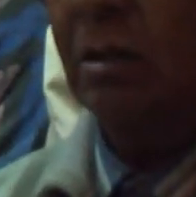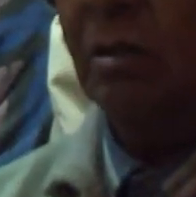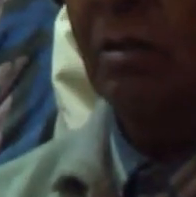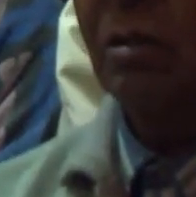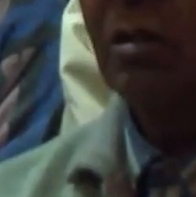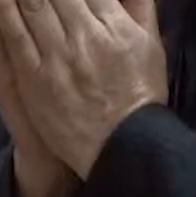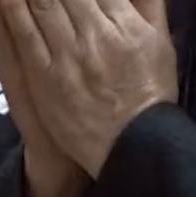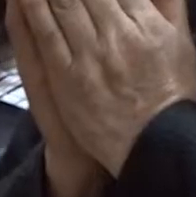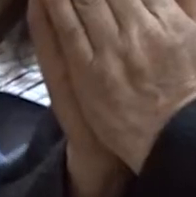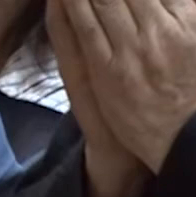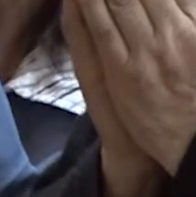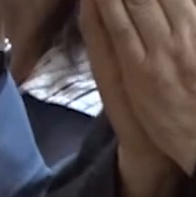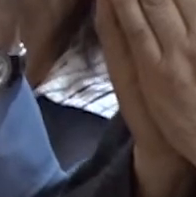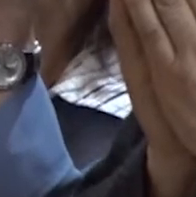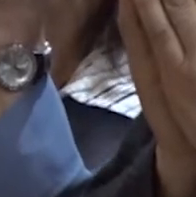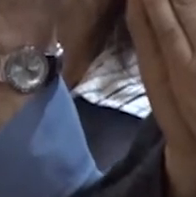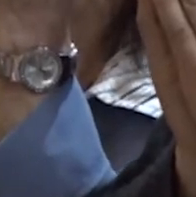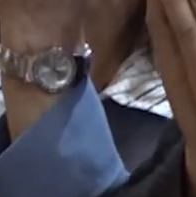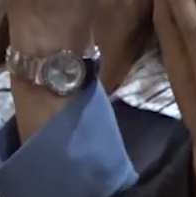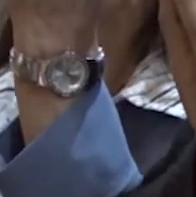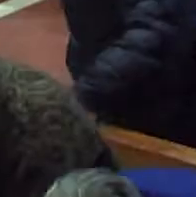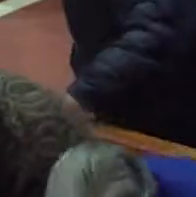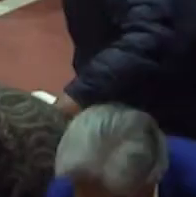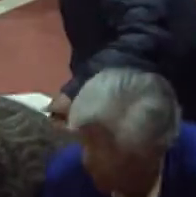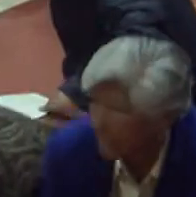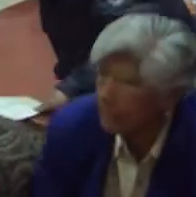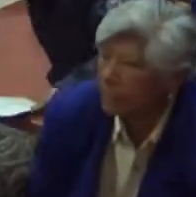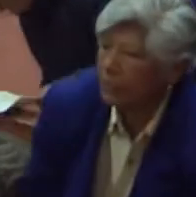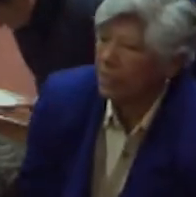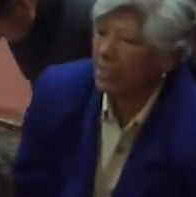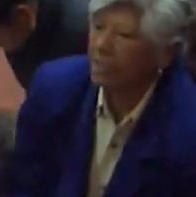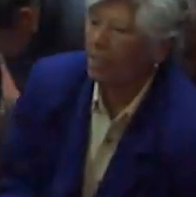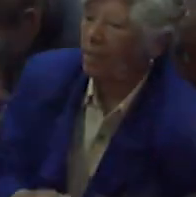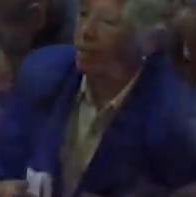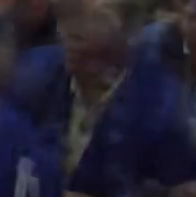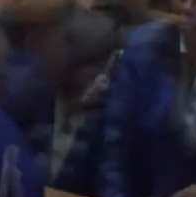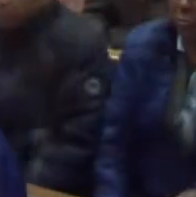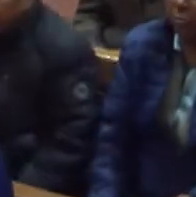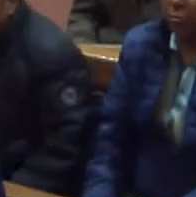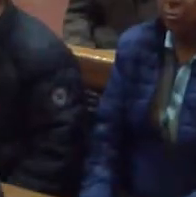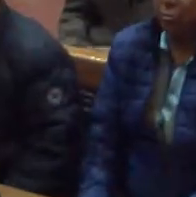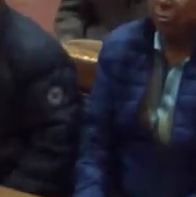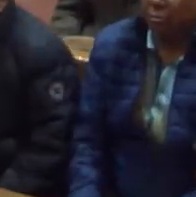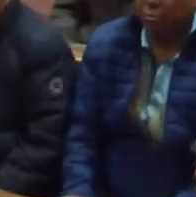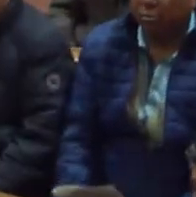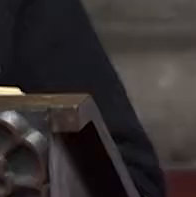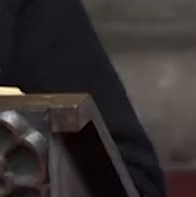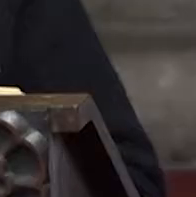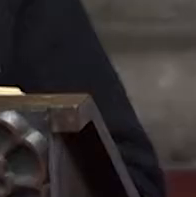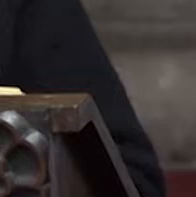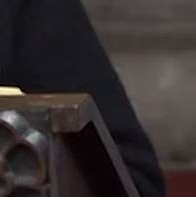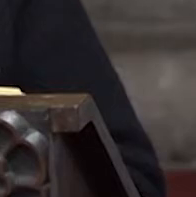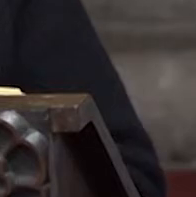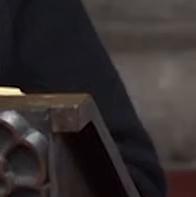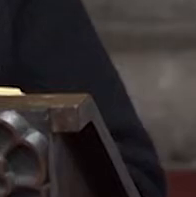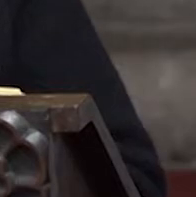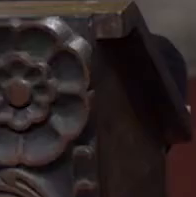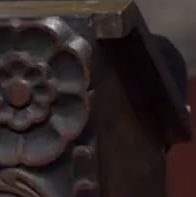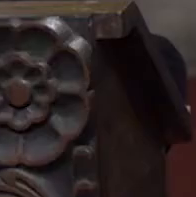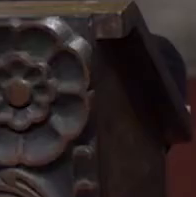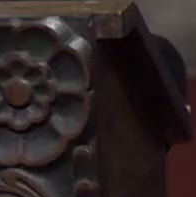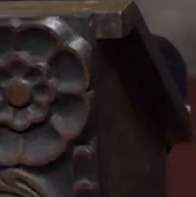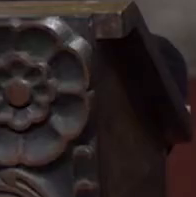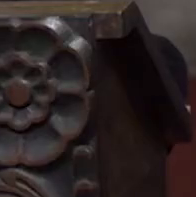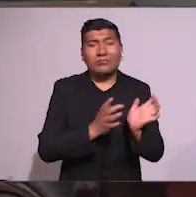Boliviana, ha afirmado en su homilía que nuestra misión es ser santos y por lo tanto buscar una Bolivia